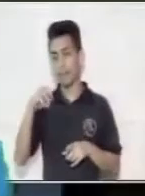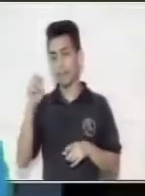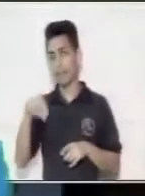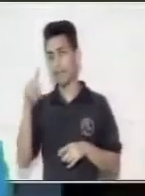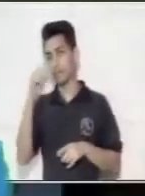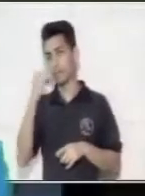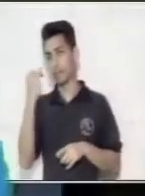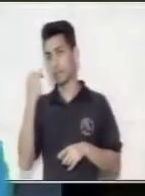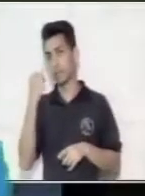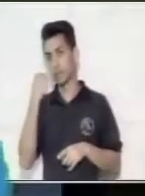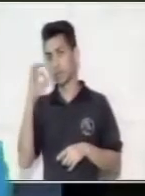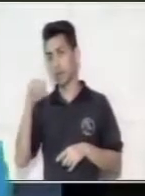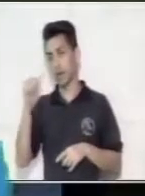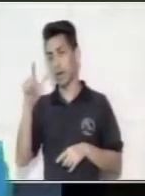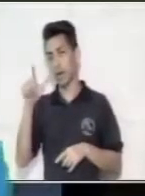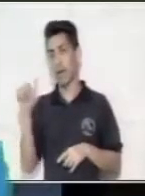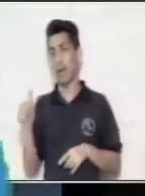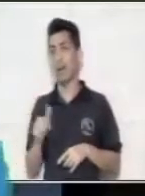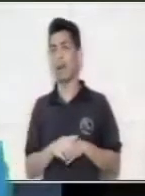37.5